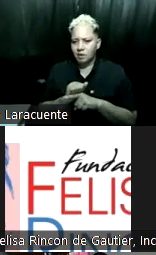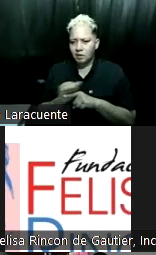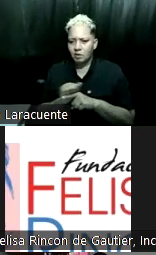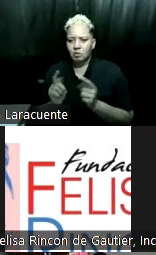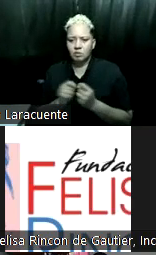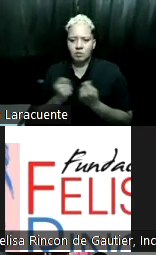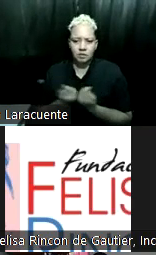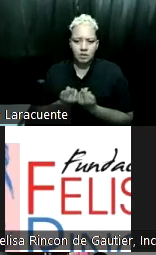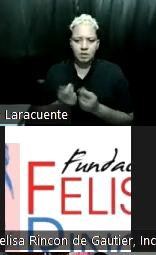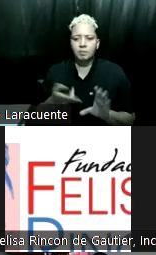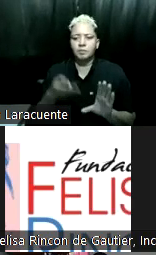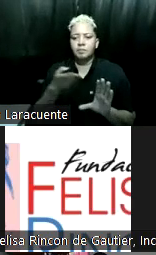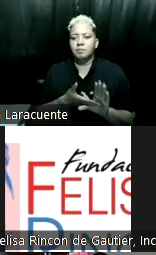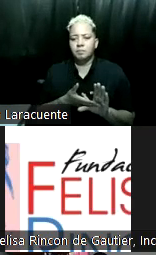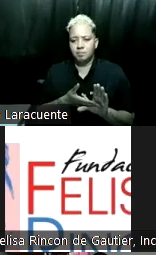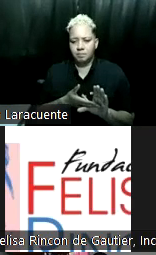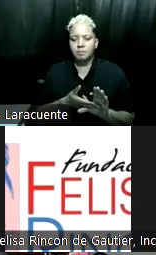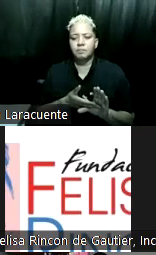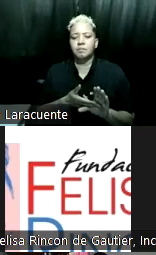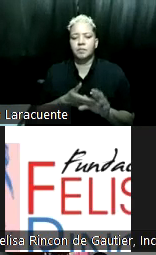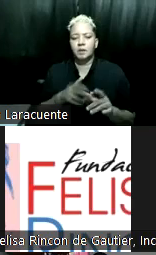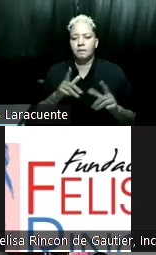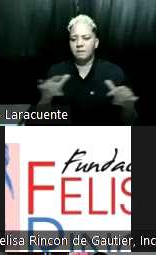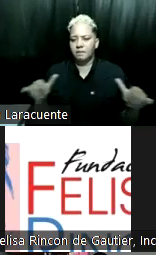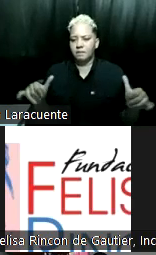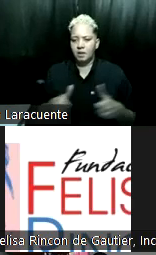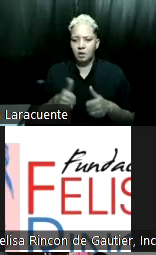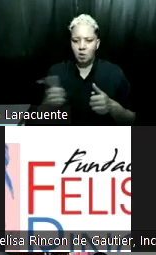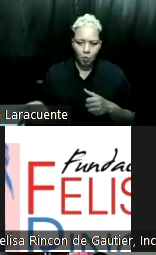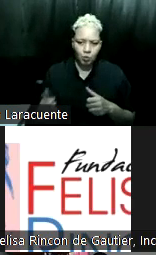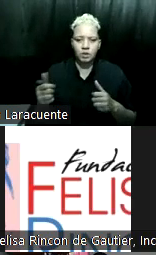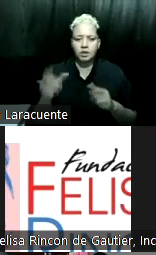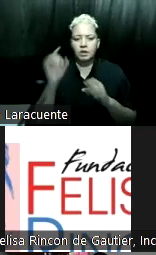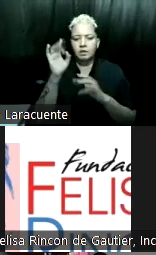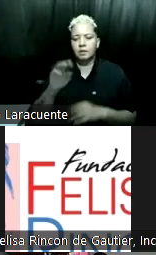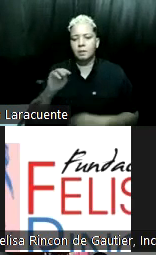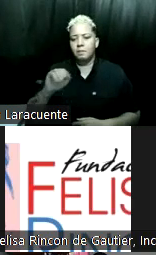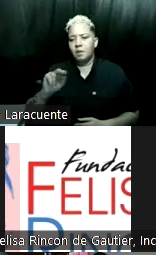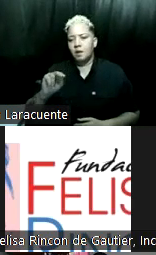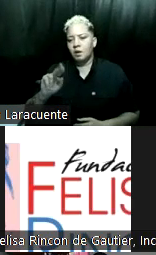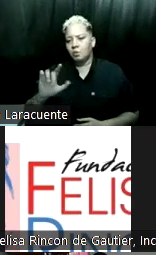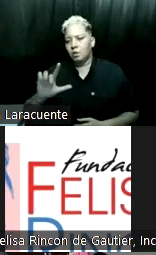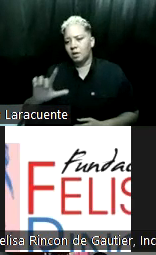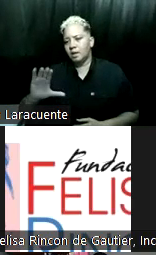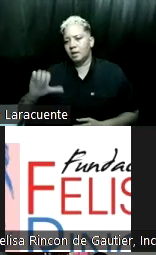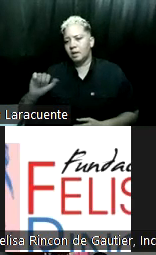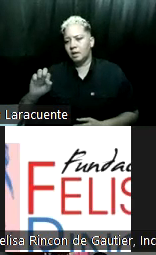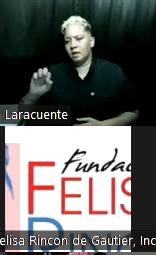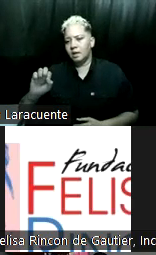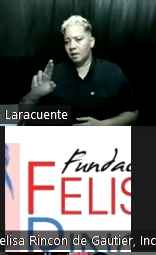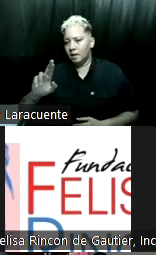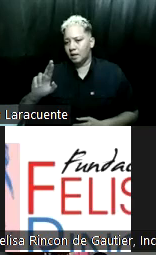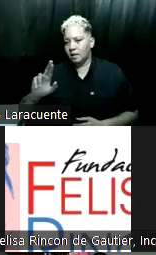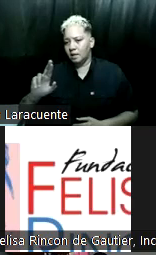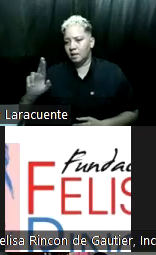equipos participantes en varias otras canchas, como fueron la Manuel Carrasquillo Erpen de Carolina